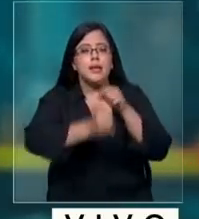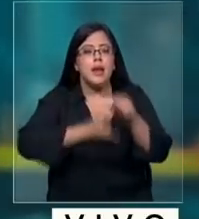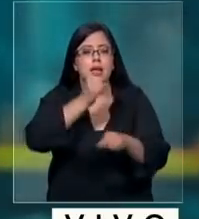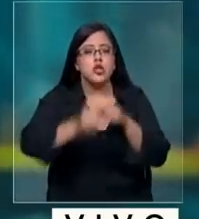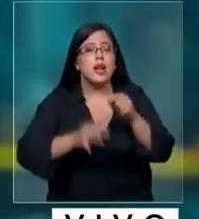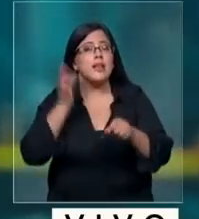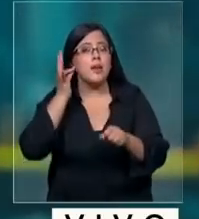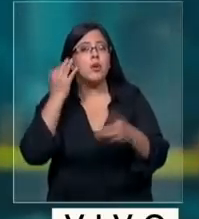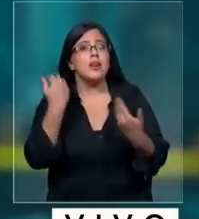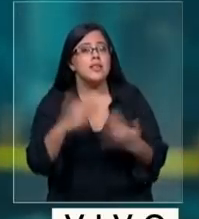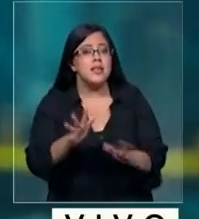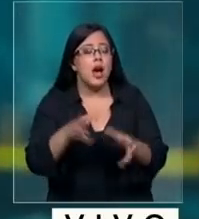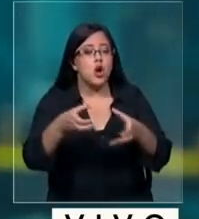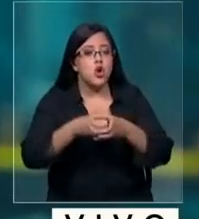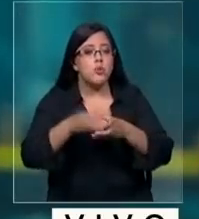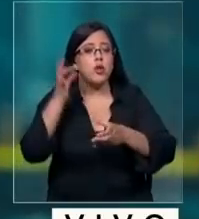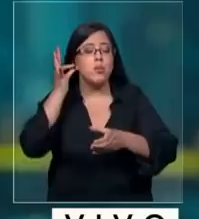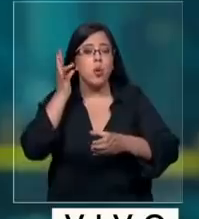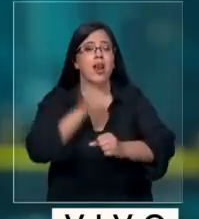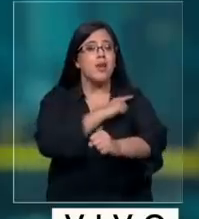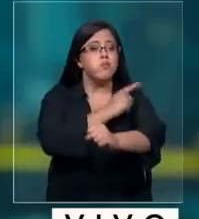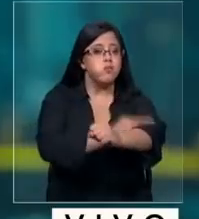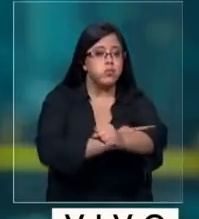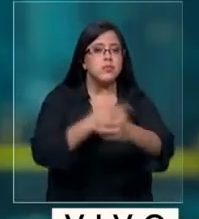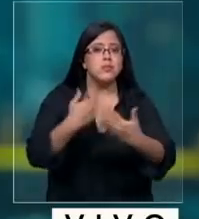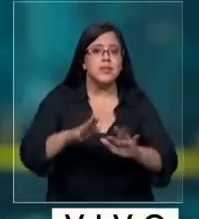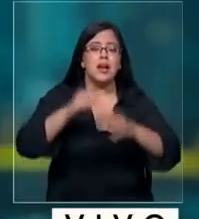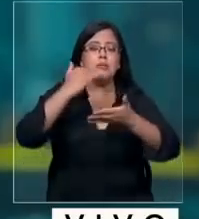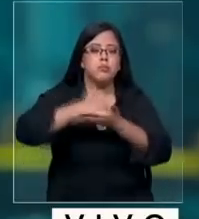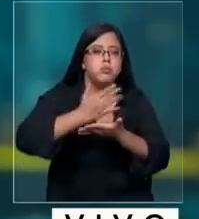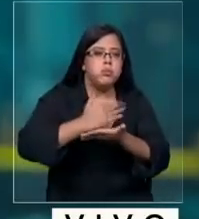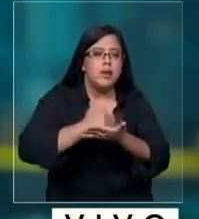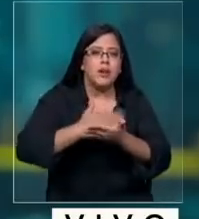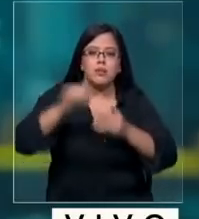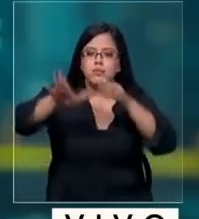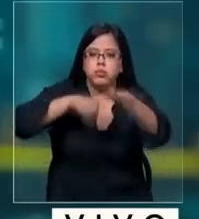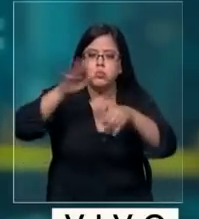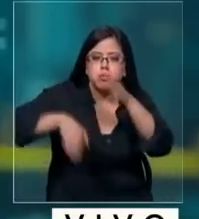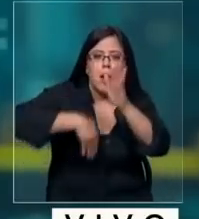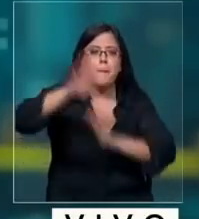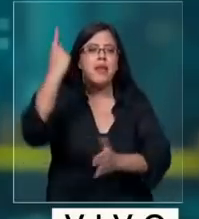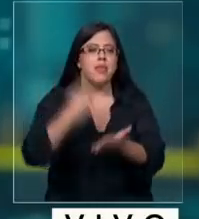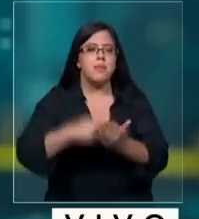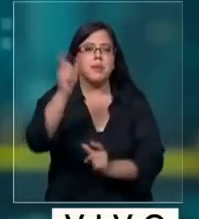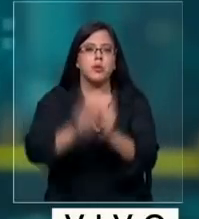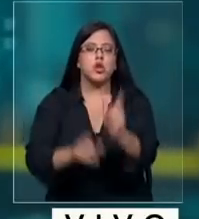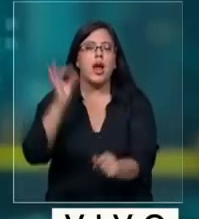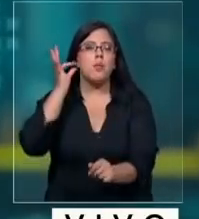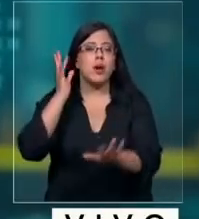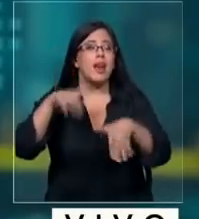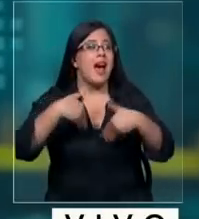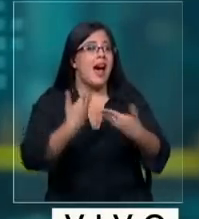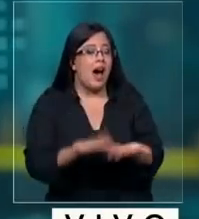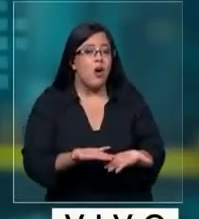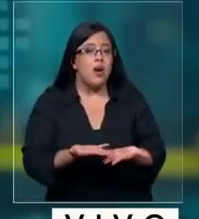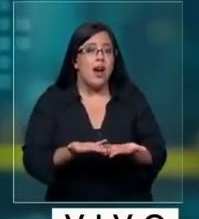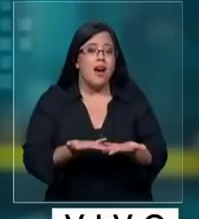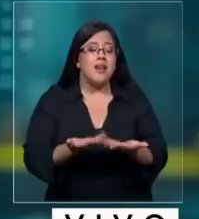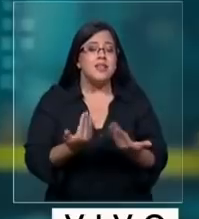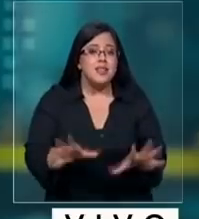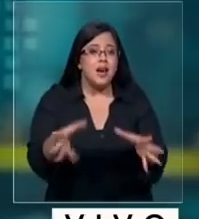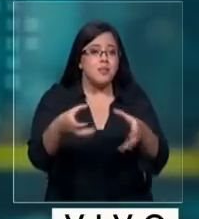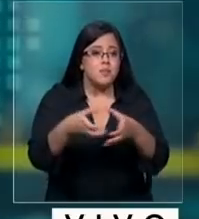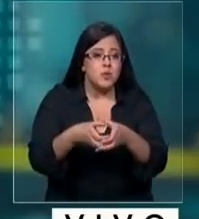marcha que se espera congregue a miles de mujeres para conocer detalles estamos con la dirigente de la asamblea feminista